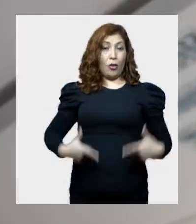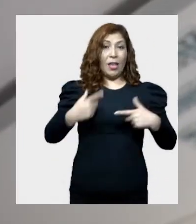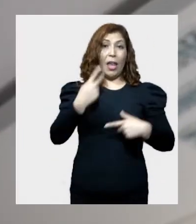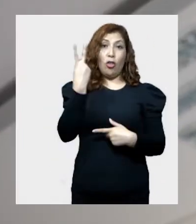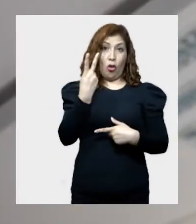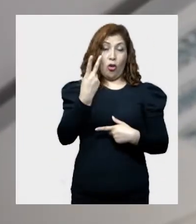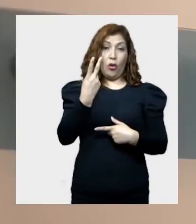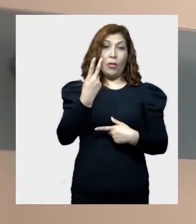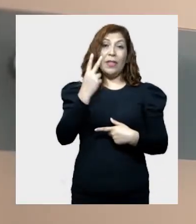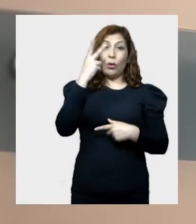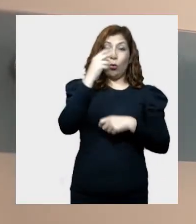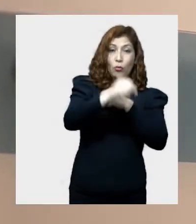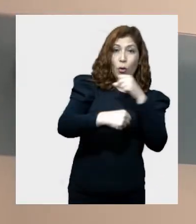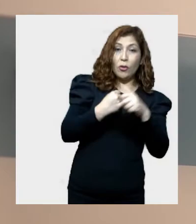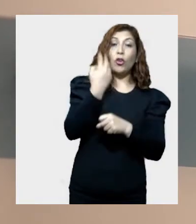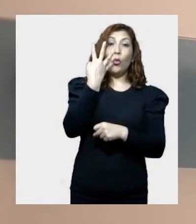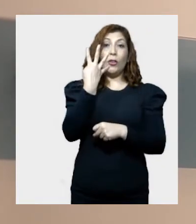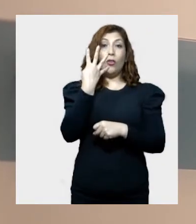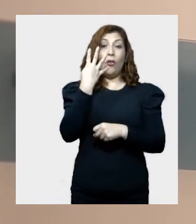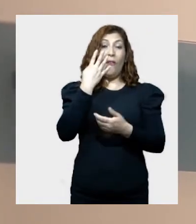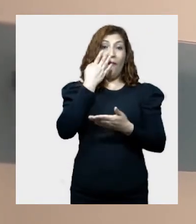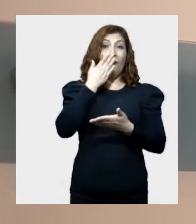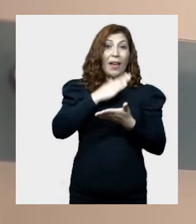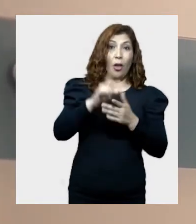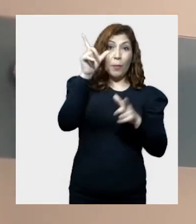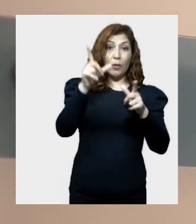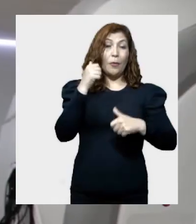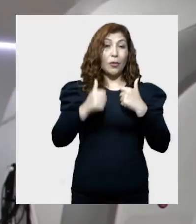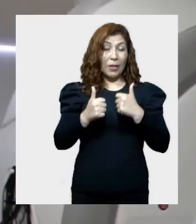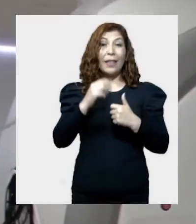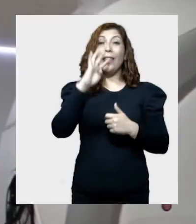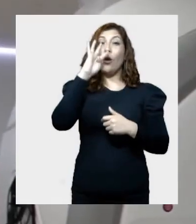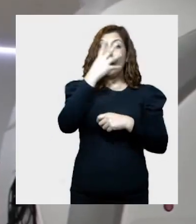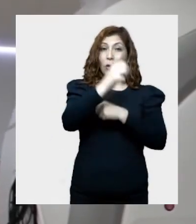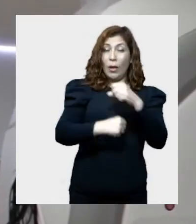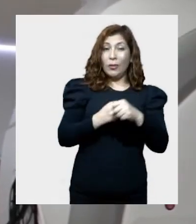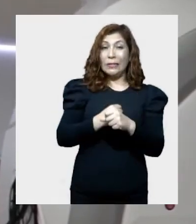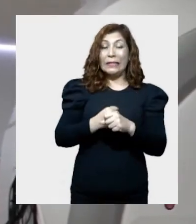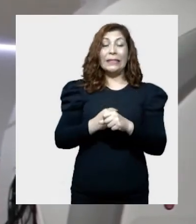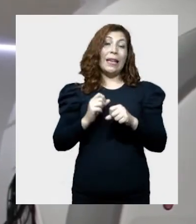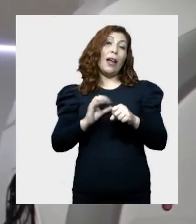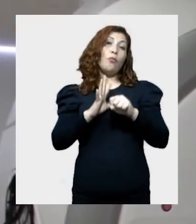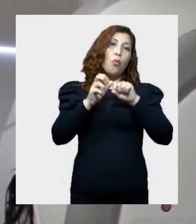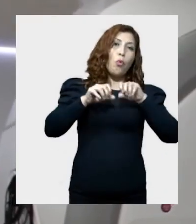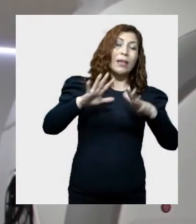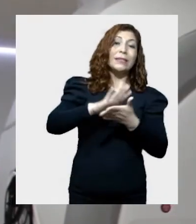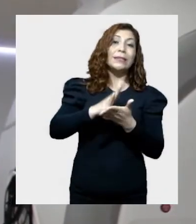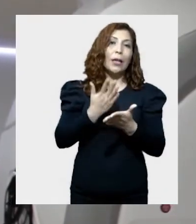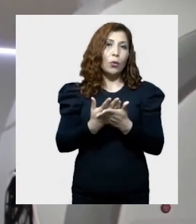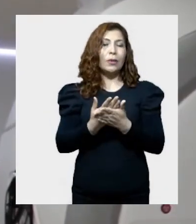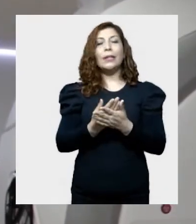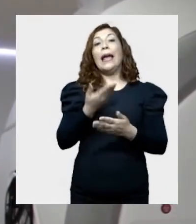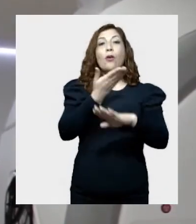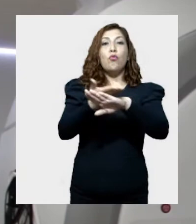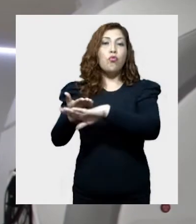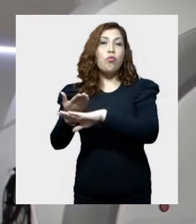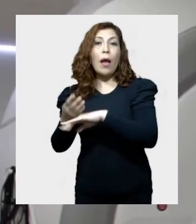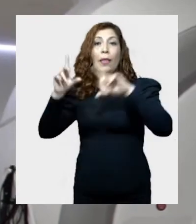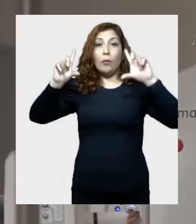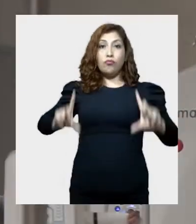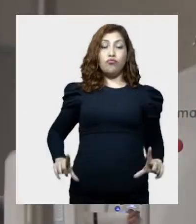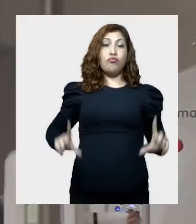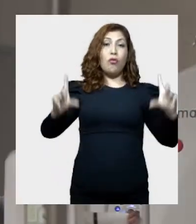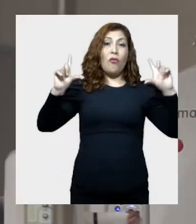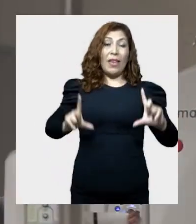y 4 becados de primer año. De mayo a junio, producto de la contingencia sanitaria, la demanda de tomografía computada